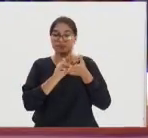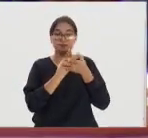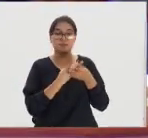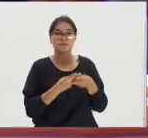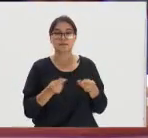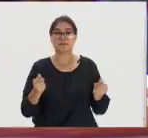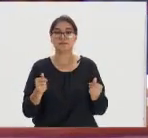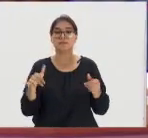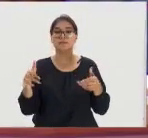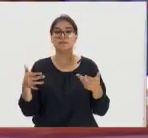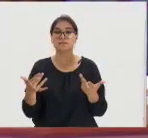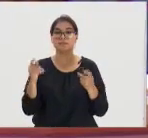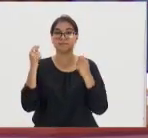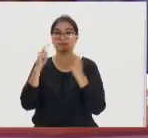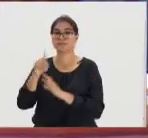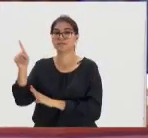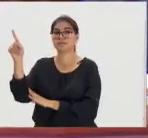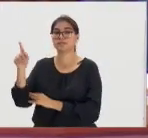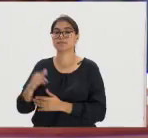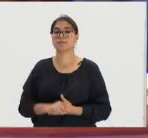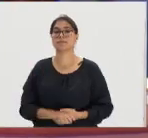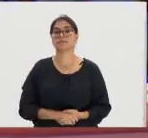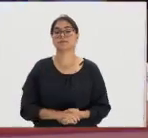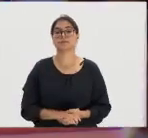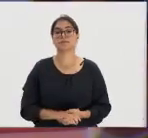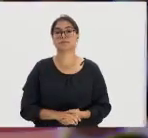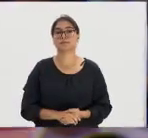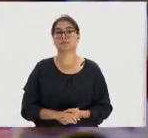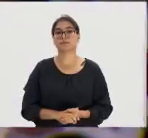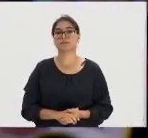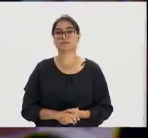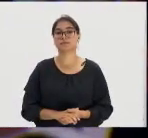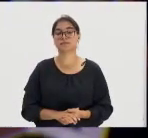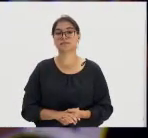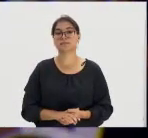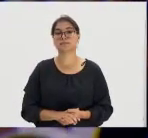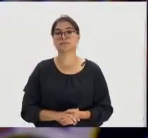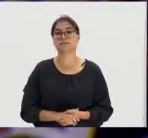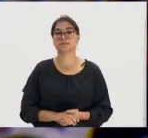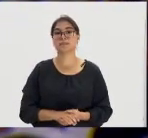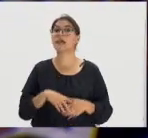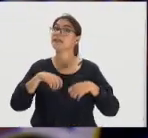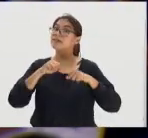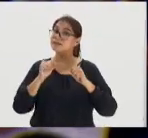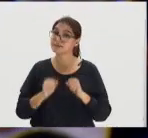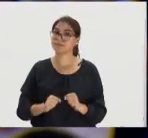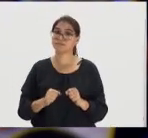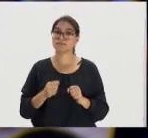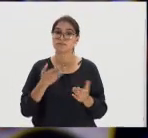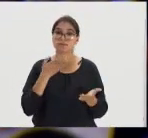Quiero que le ponga atención a la última palabra. ¿Para que podáis qué dice? O sea, ¿qué te la vas a atravesar?